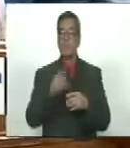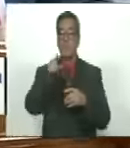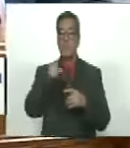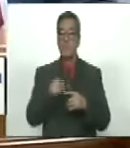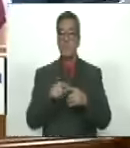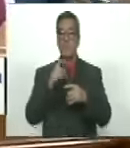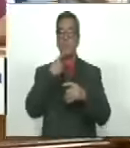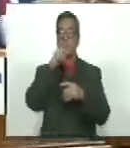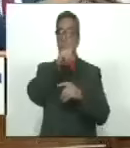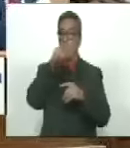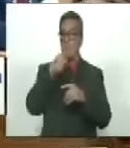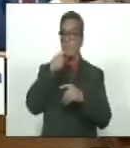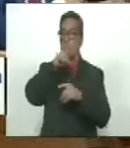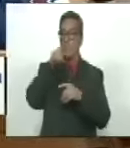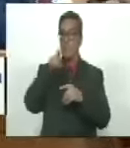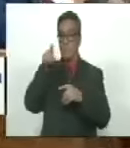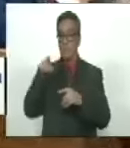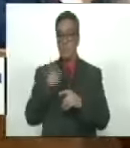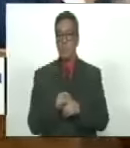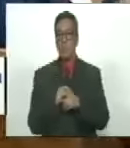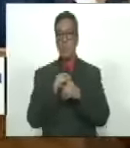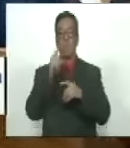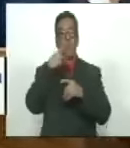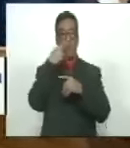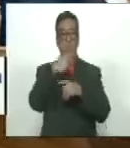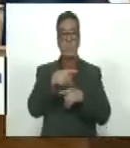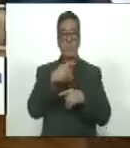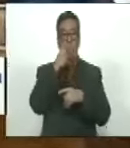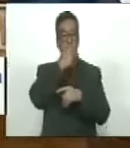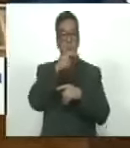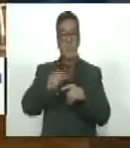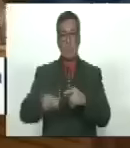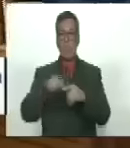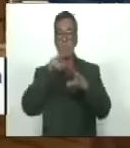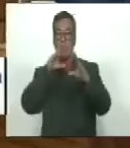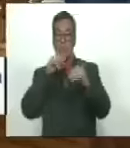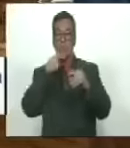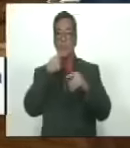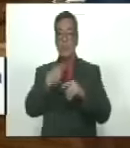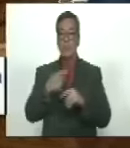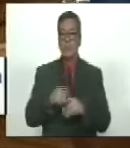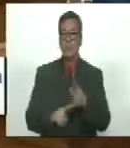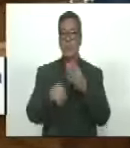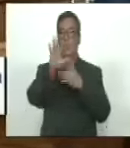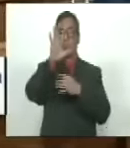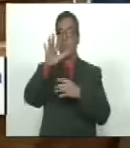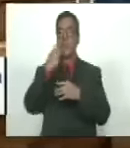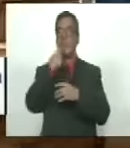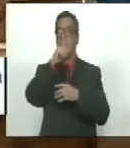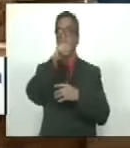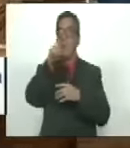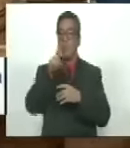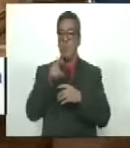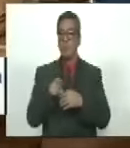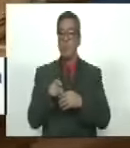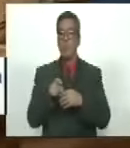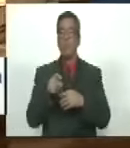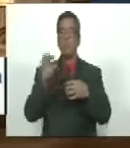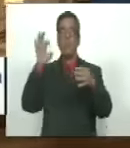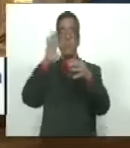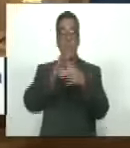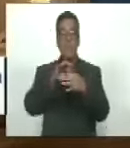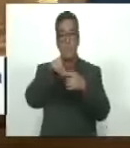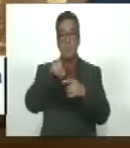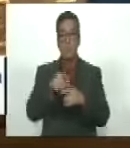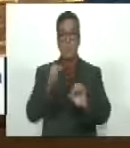a un referéndum consultivo para que el pueblo se expresara sobre 5 preguntas con carácter